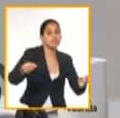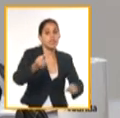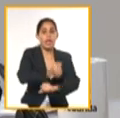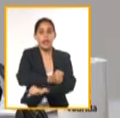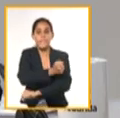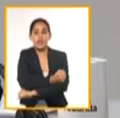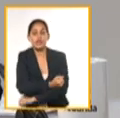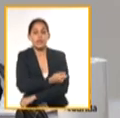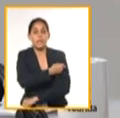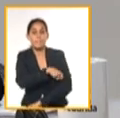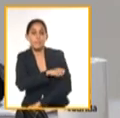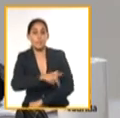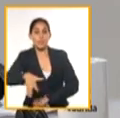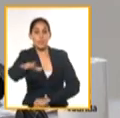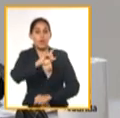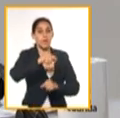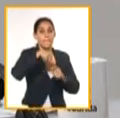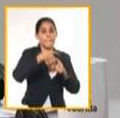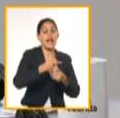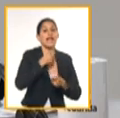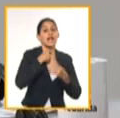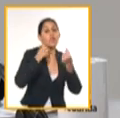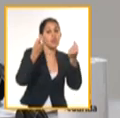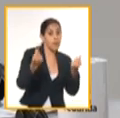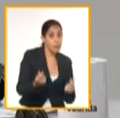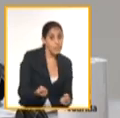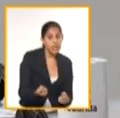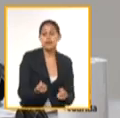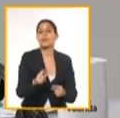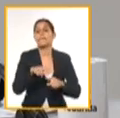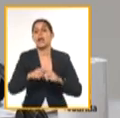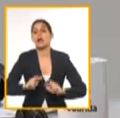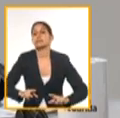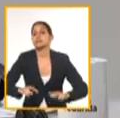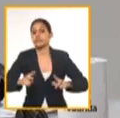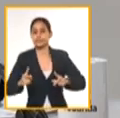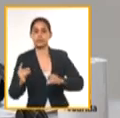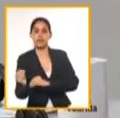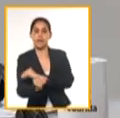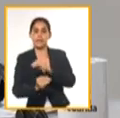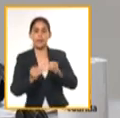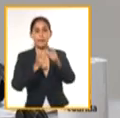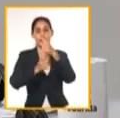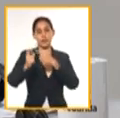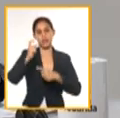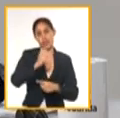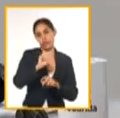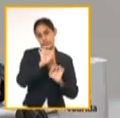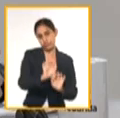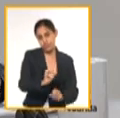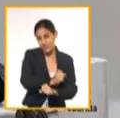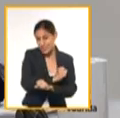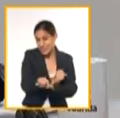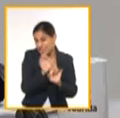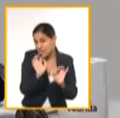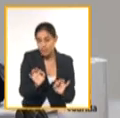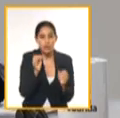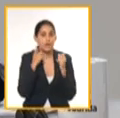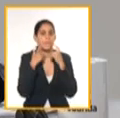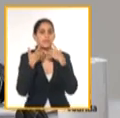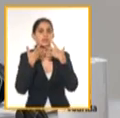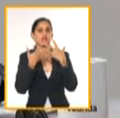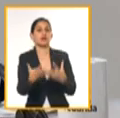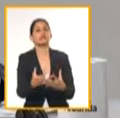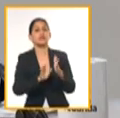nuestro como de la economía, y se establecen las prioridades del suministro de agua en pipa. Eso es un tema que está prácticamente como